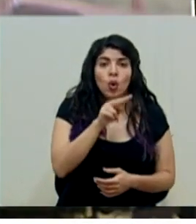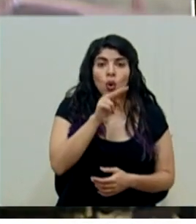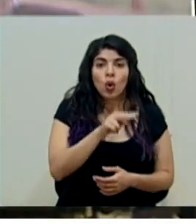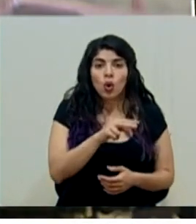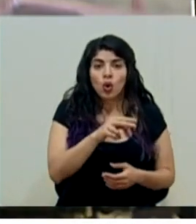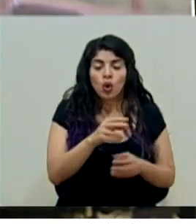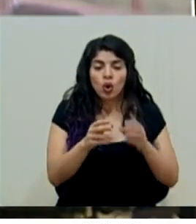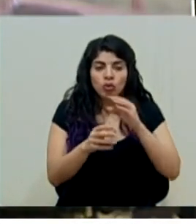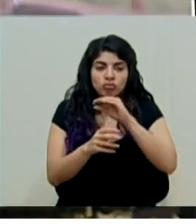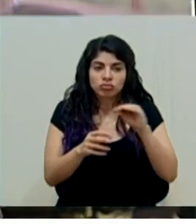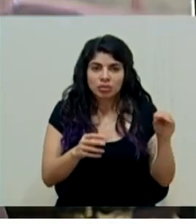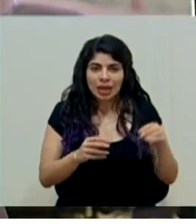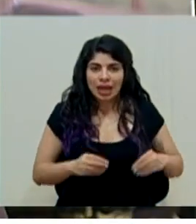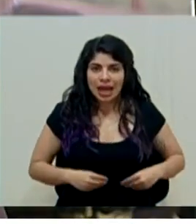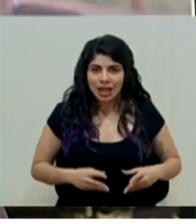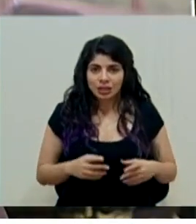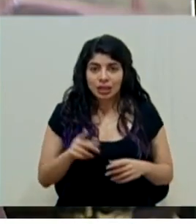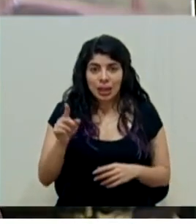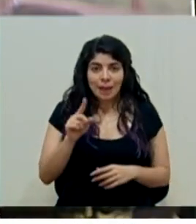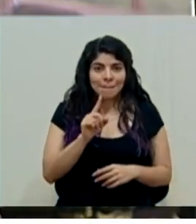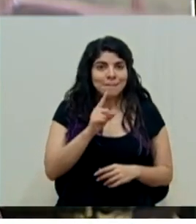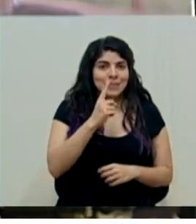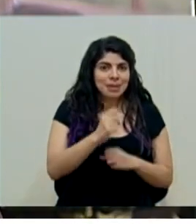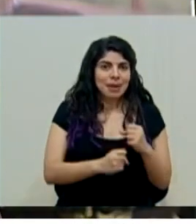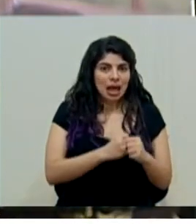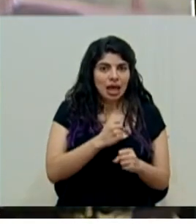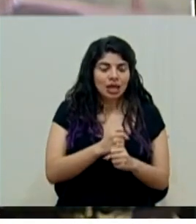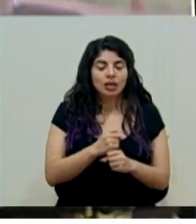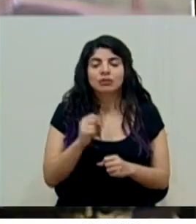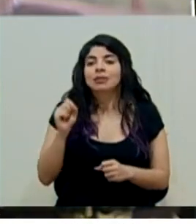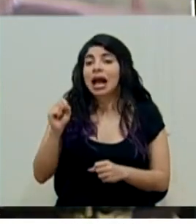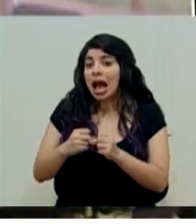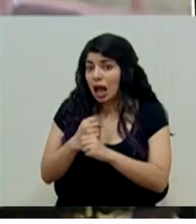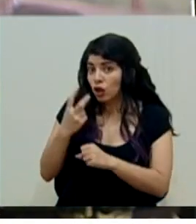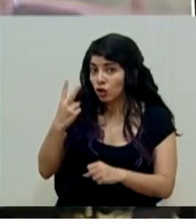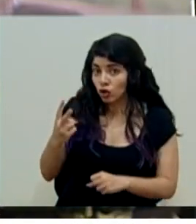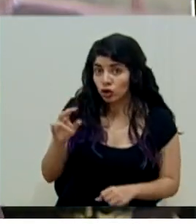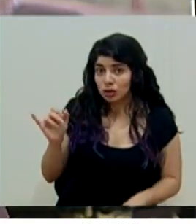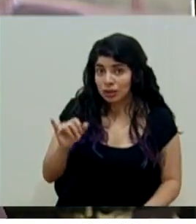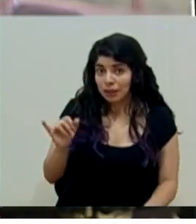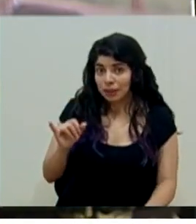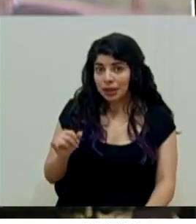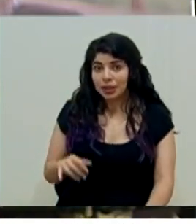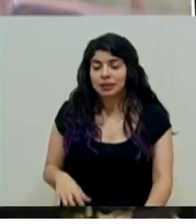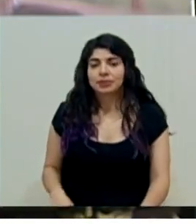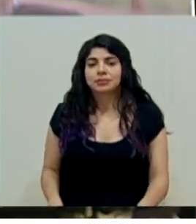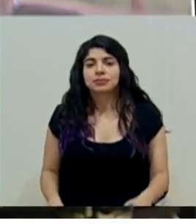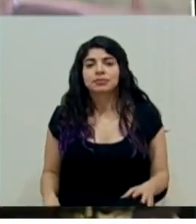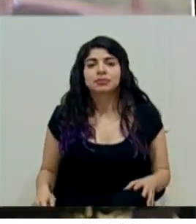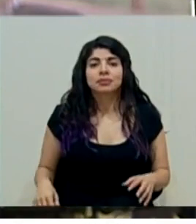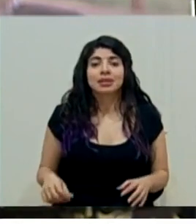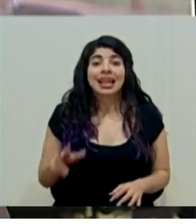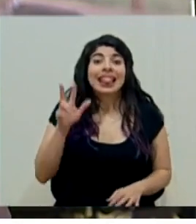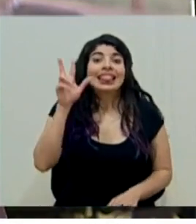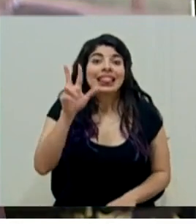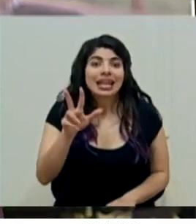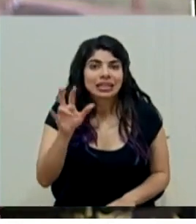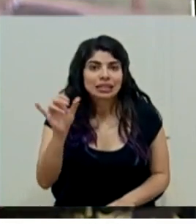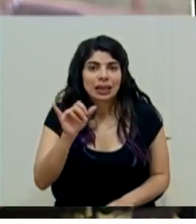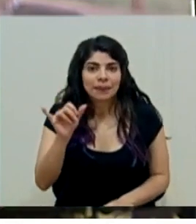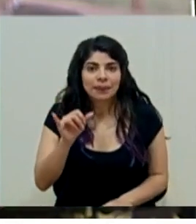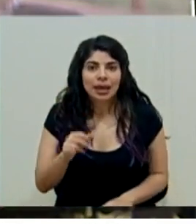recorte al gasto. ¿En el año 1? En el año 2 incluso. En el 3